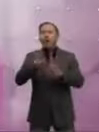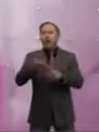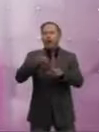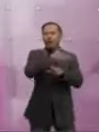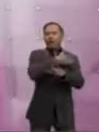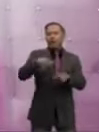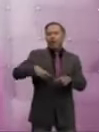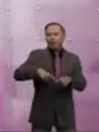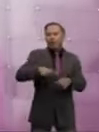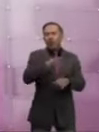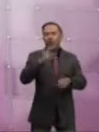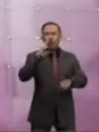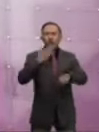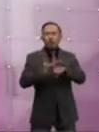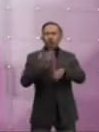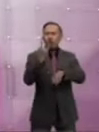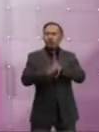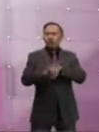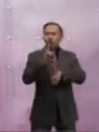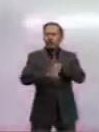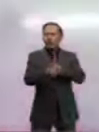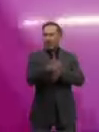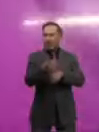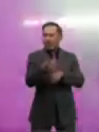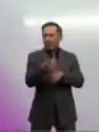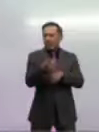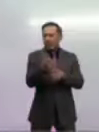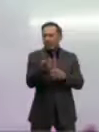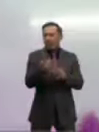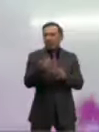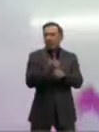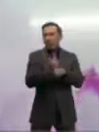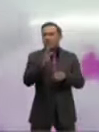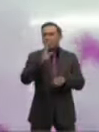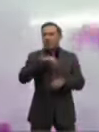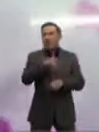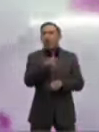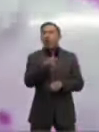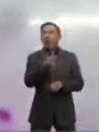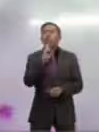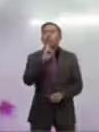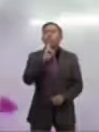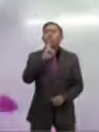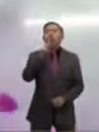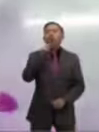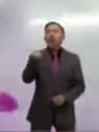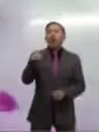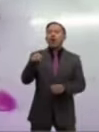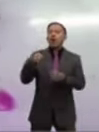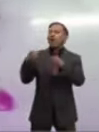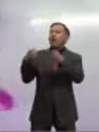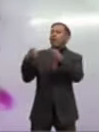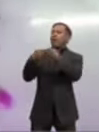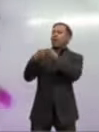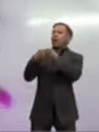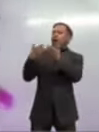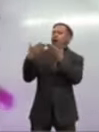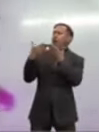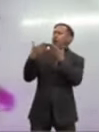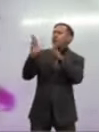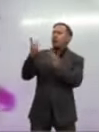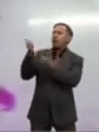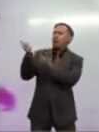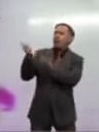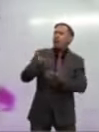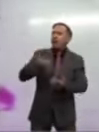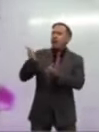anteriores irresponsables que prefirieron abrir las fronteras para sembrar armas en nuestro